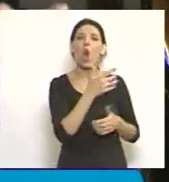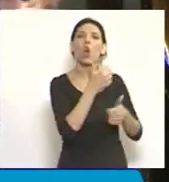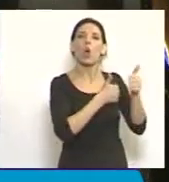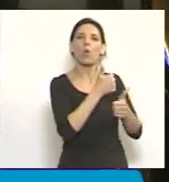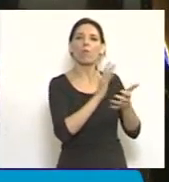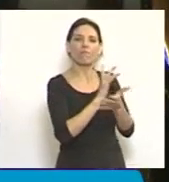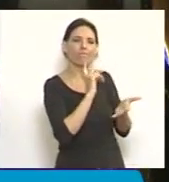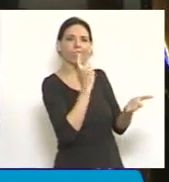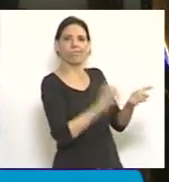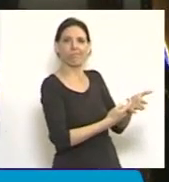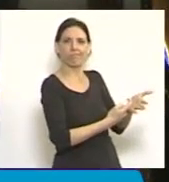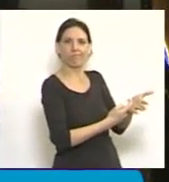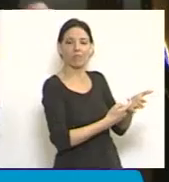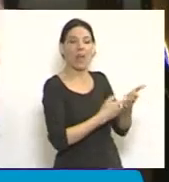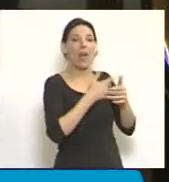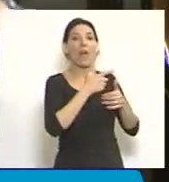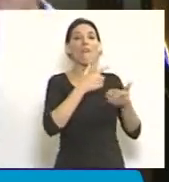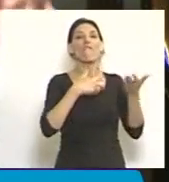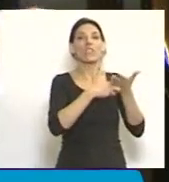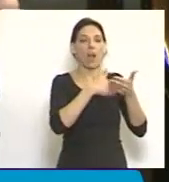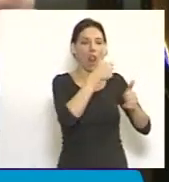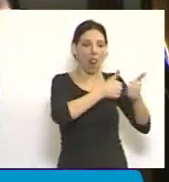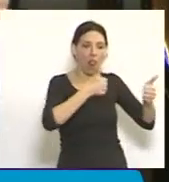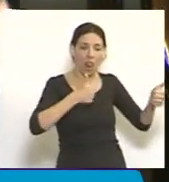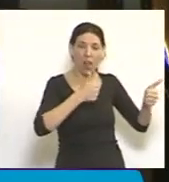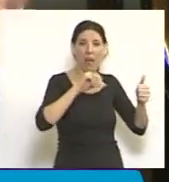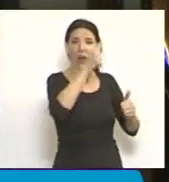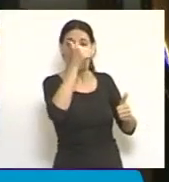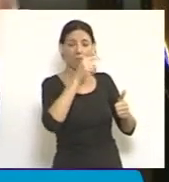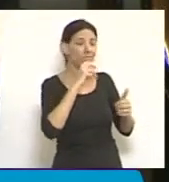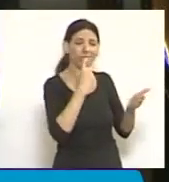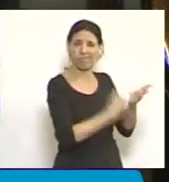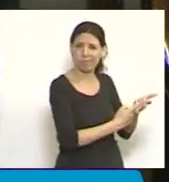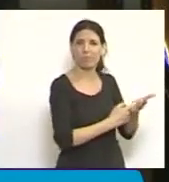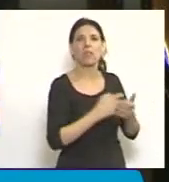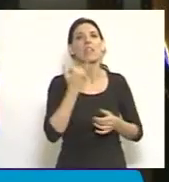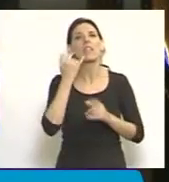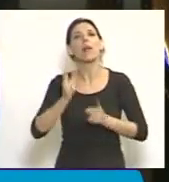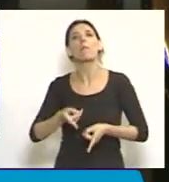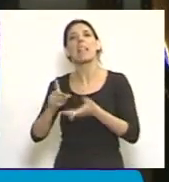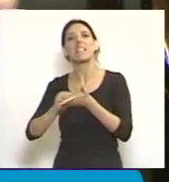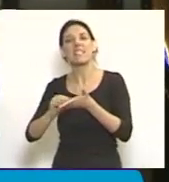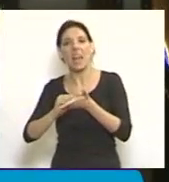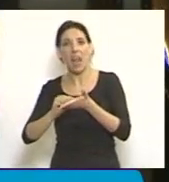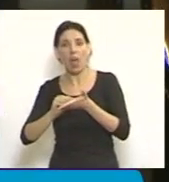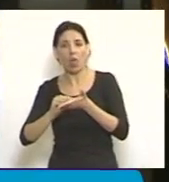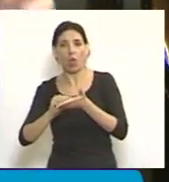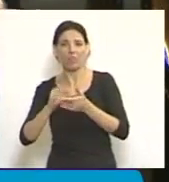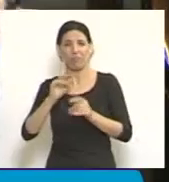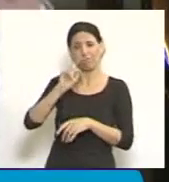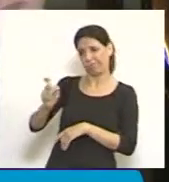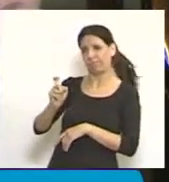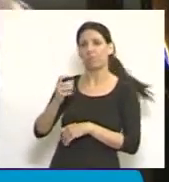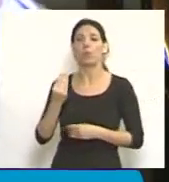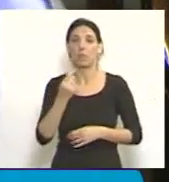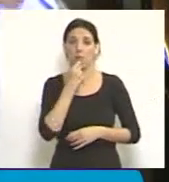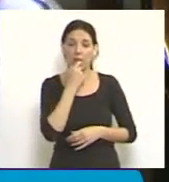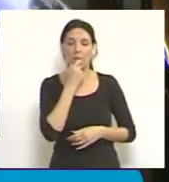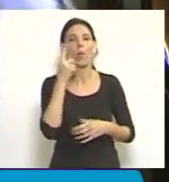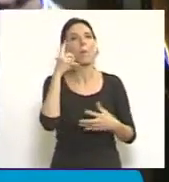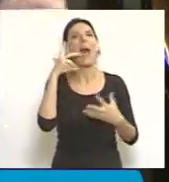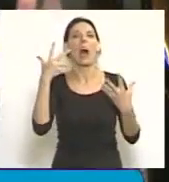designar fiscales en cualquier lugar alejado de la República y al día siguiente trasladarlos a la capital federal. Lo cual, como